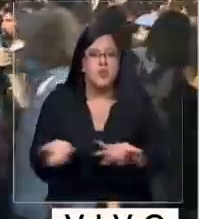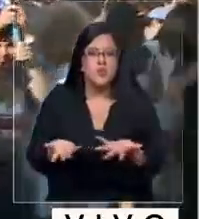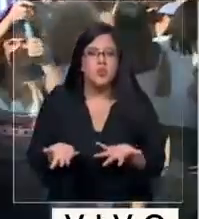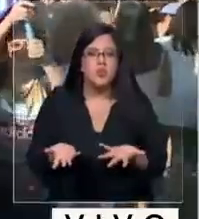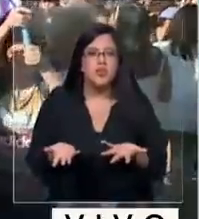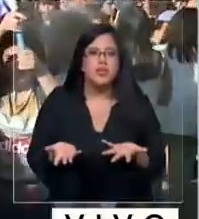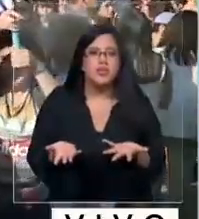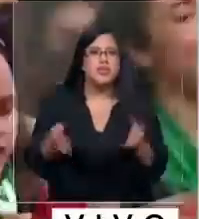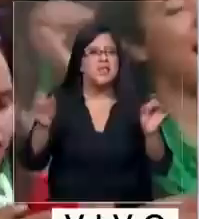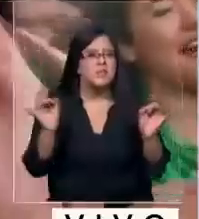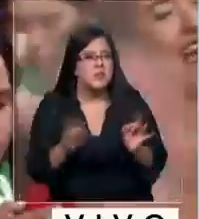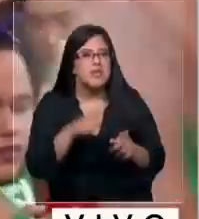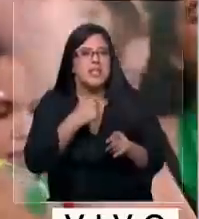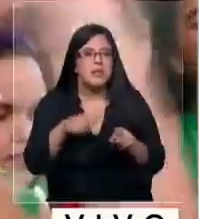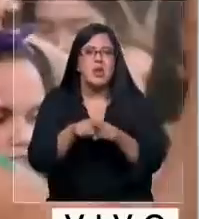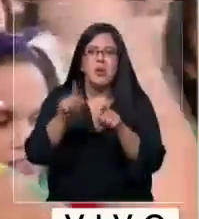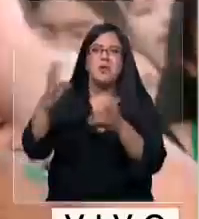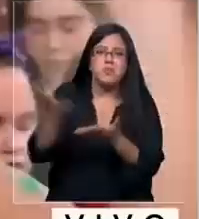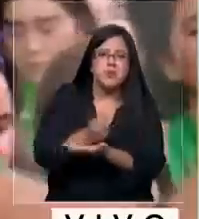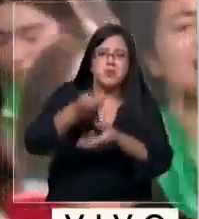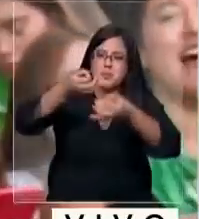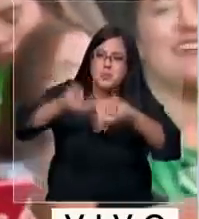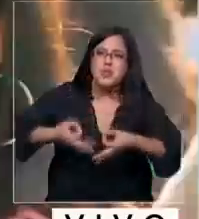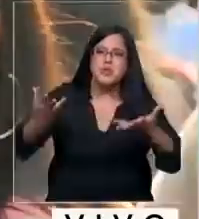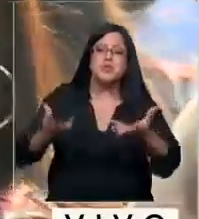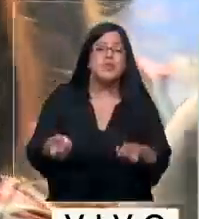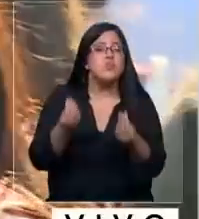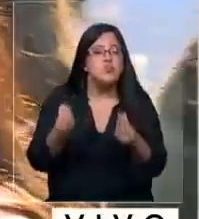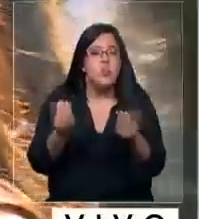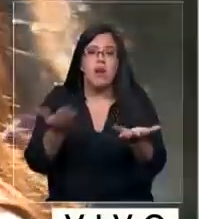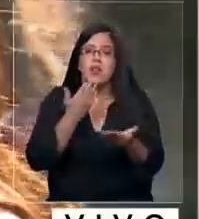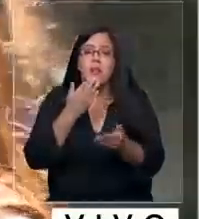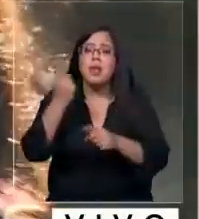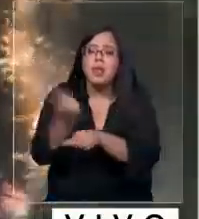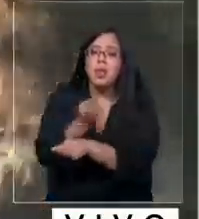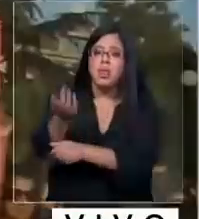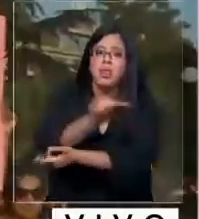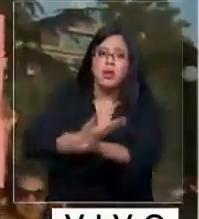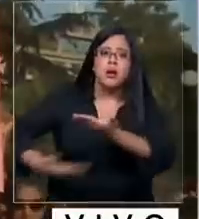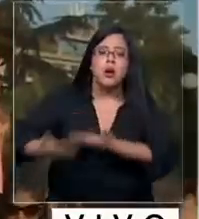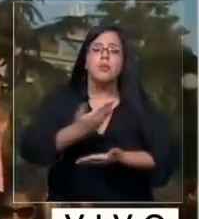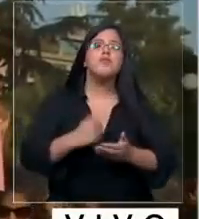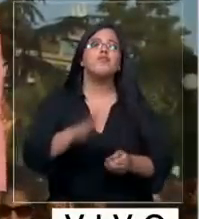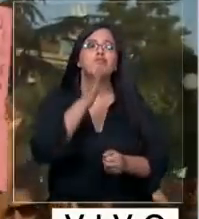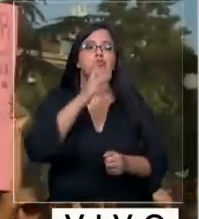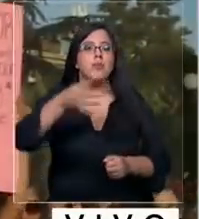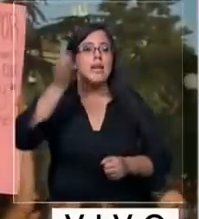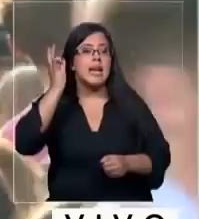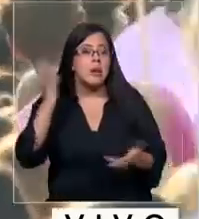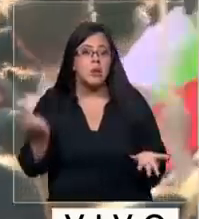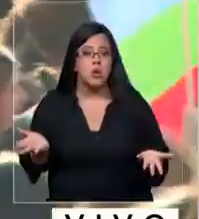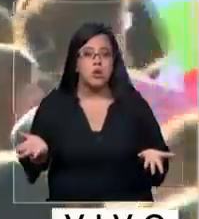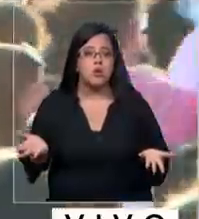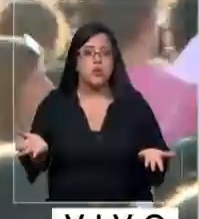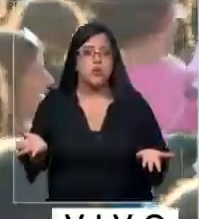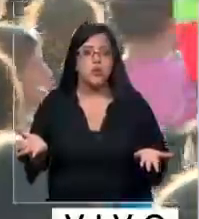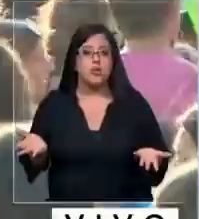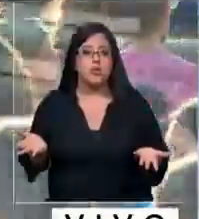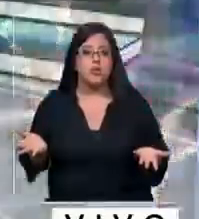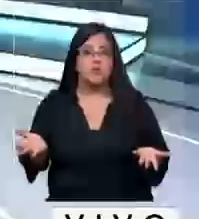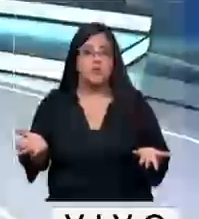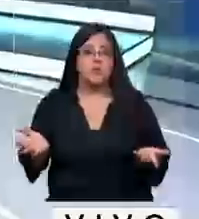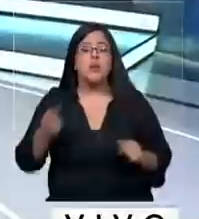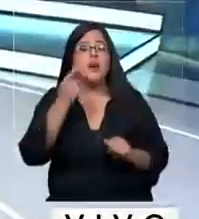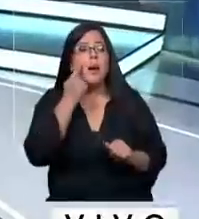o sea si queremos que la mancha sea un éxito sería bueno también tener esa conversación no sé si a esa reunión entonces mira nosotros